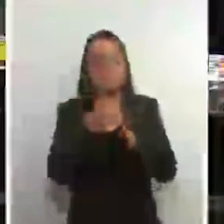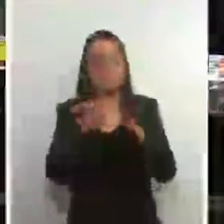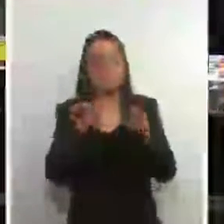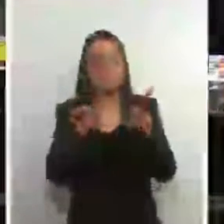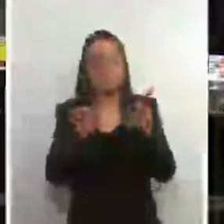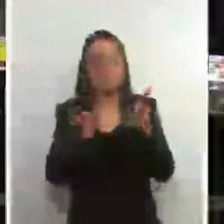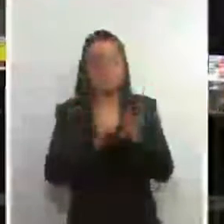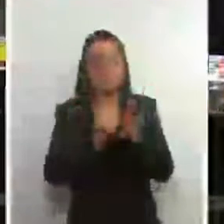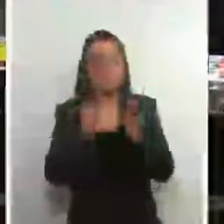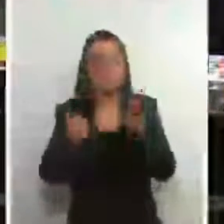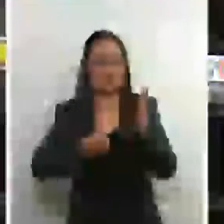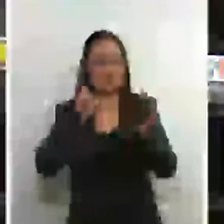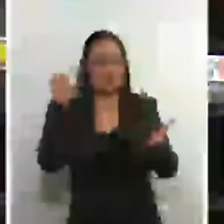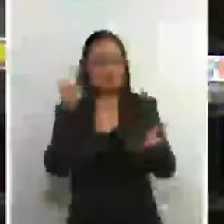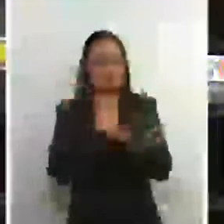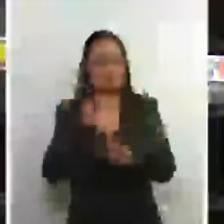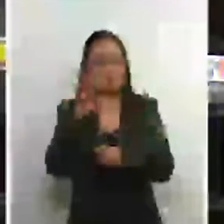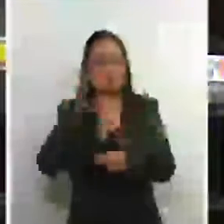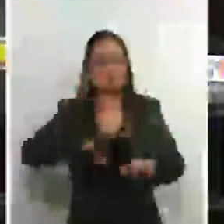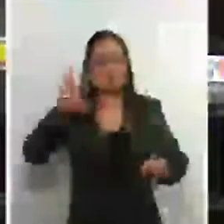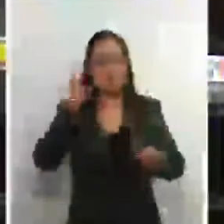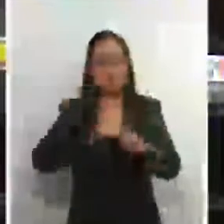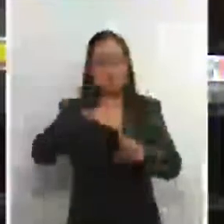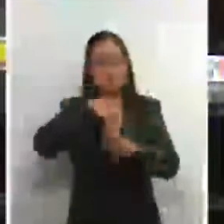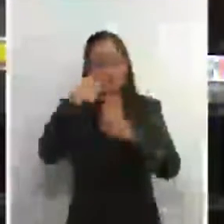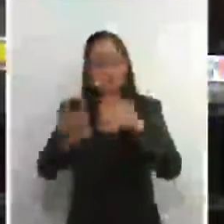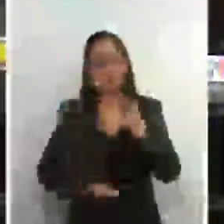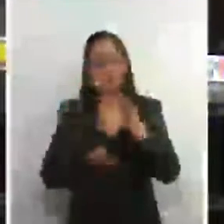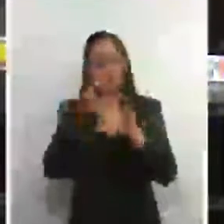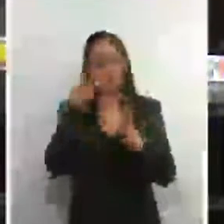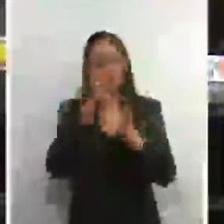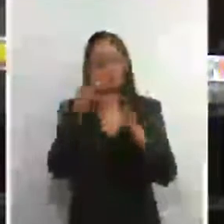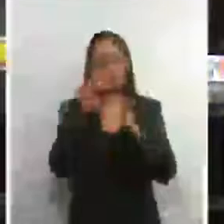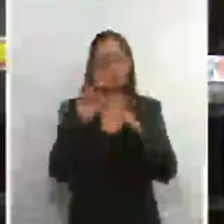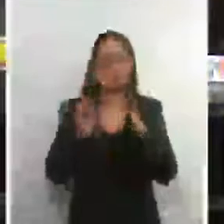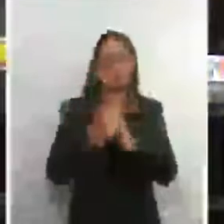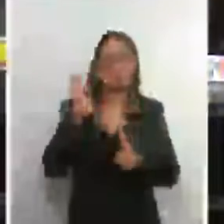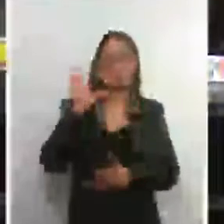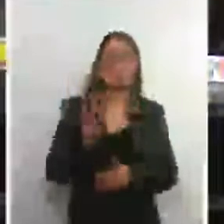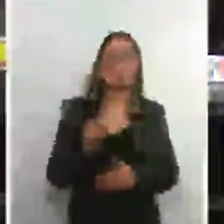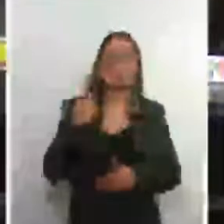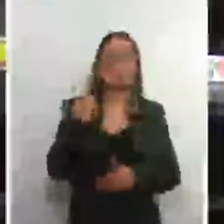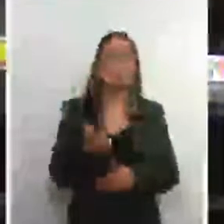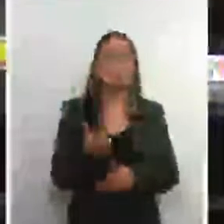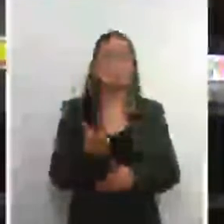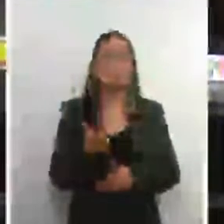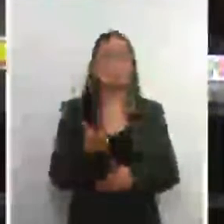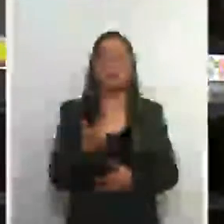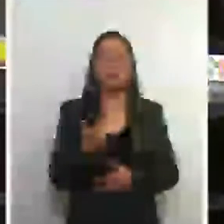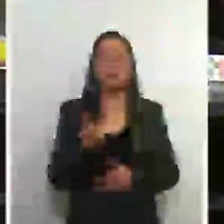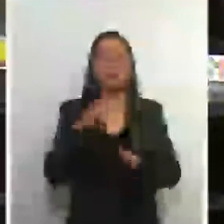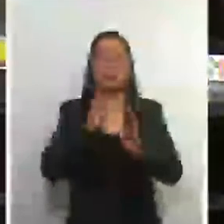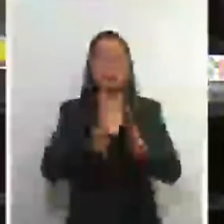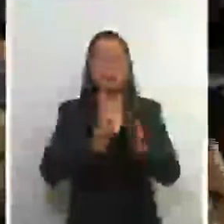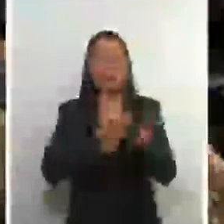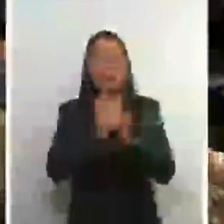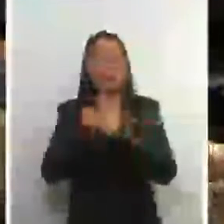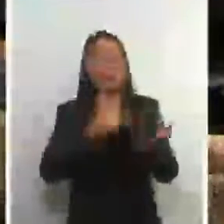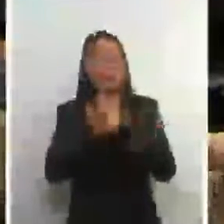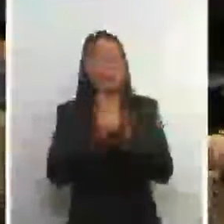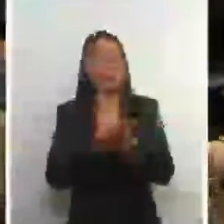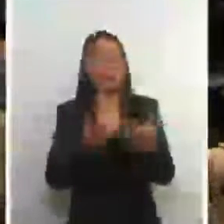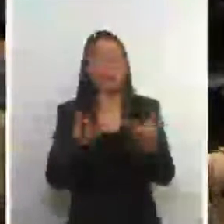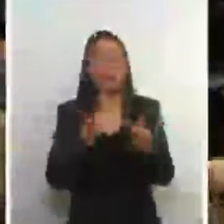lo tanto queda aprobado en lo general y en lo particular el artículo 47 en términos del